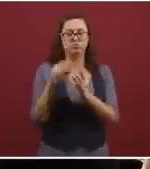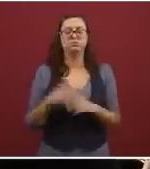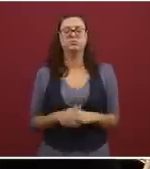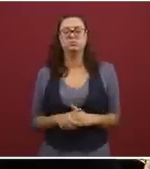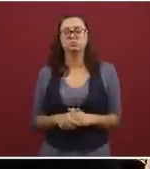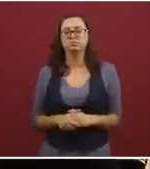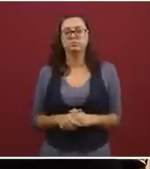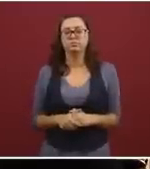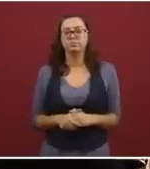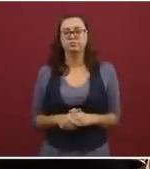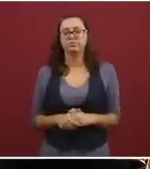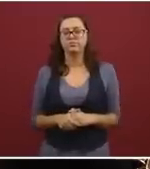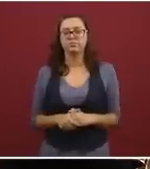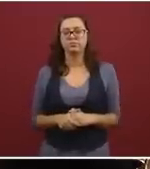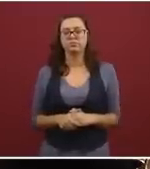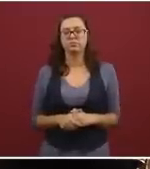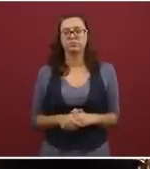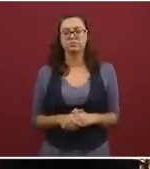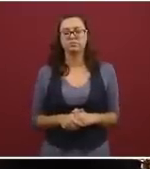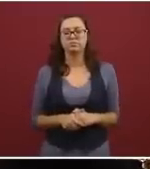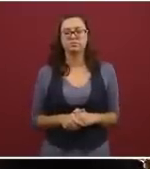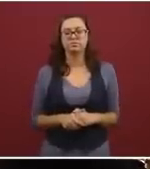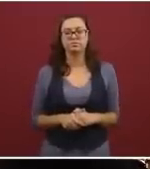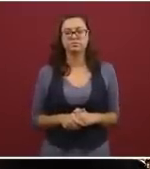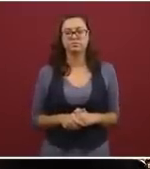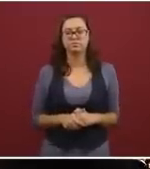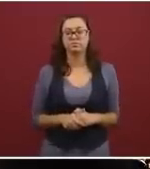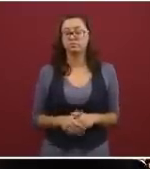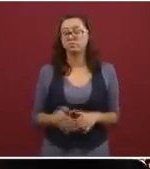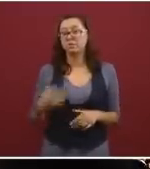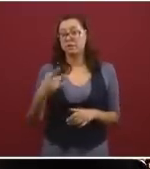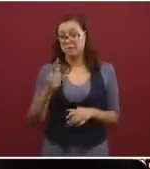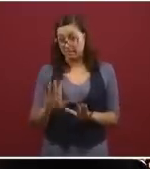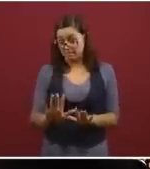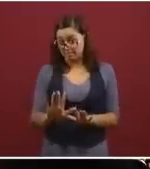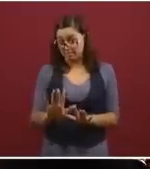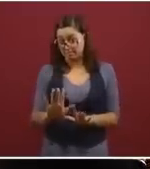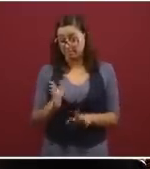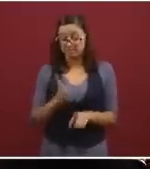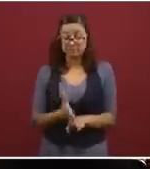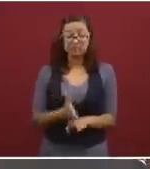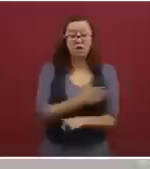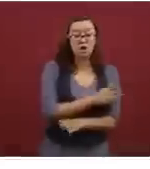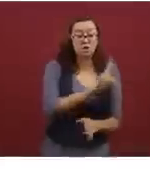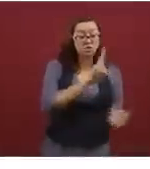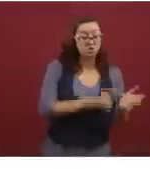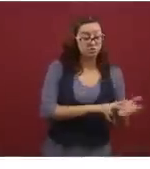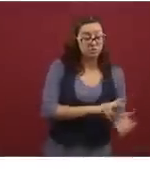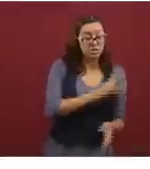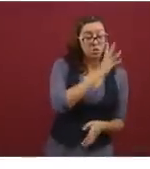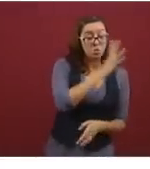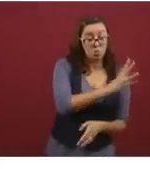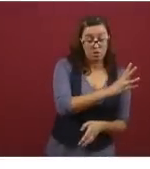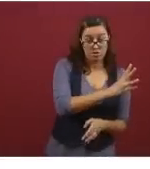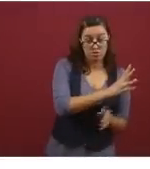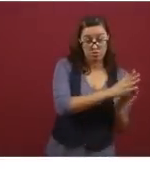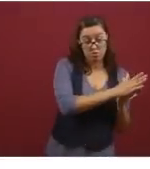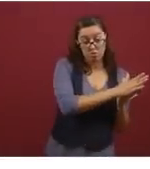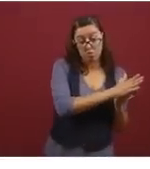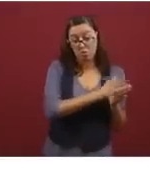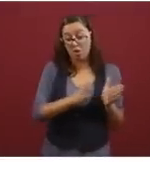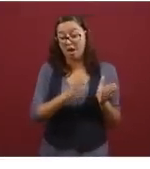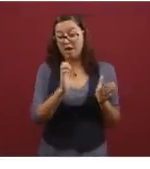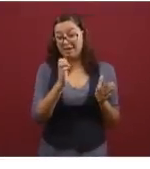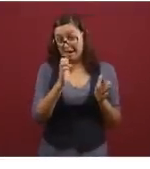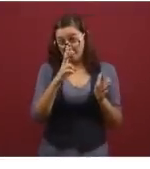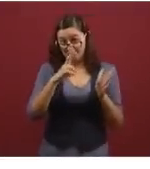que de haber seguido la tendencia que se traía desde el 2004 y particularmente desde enero de